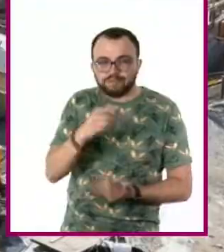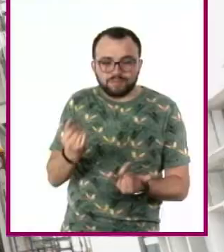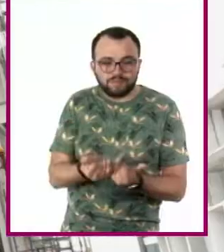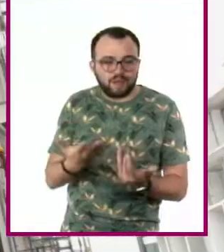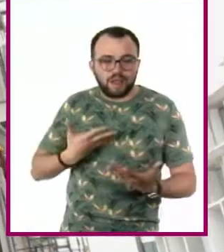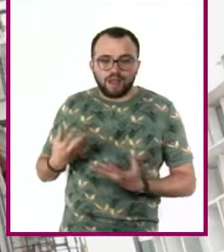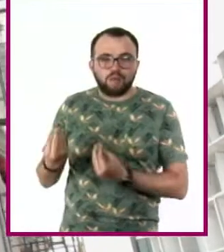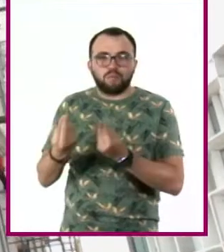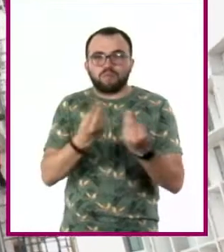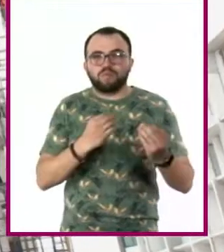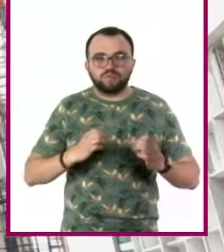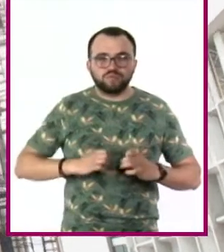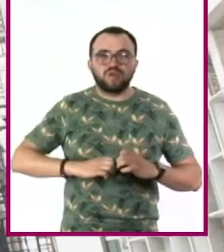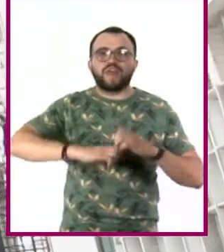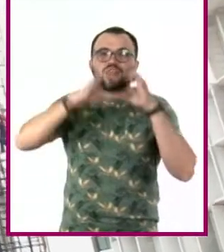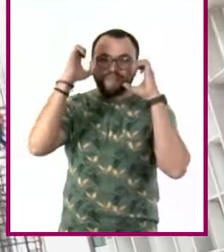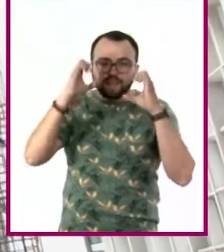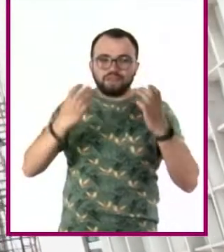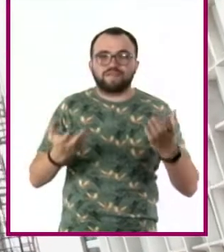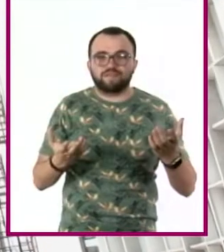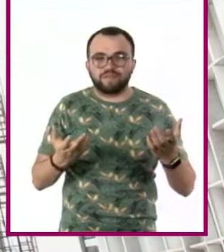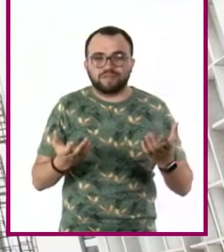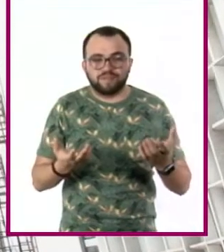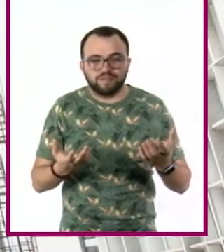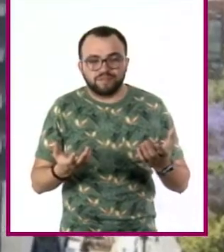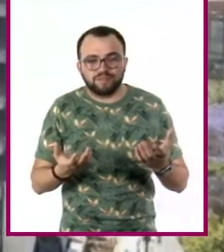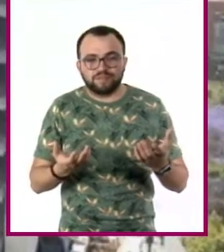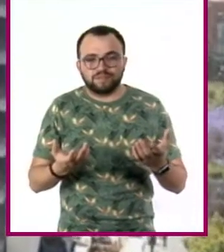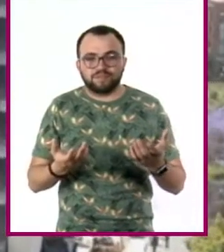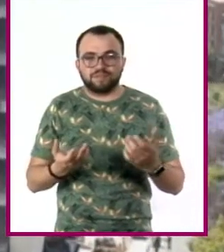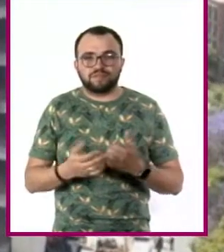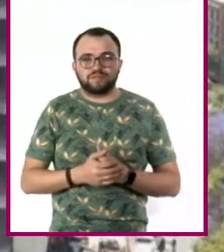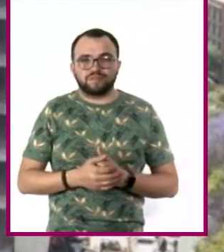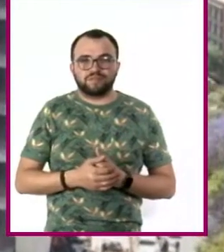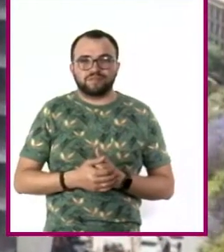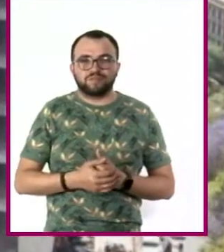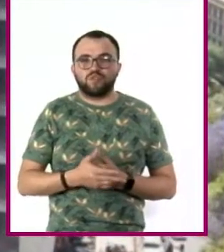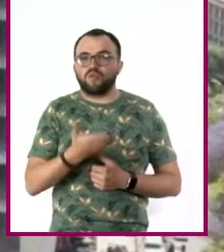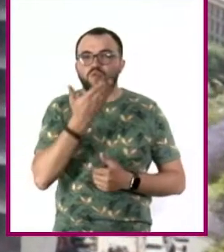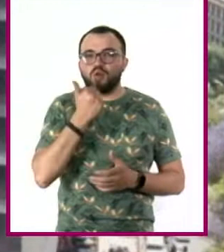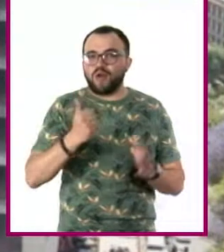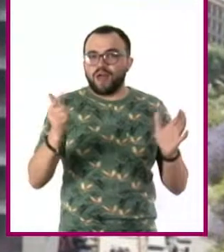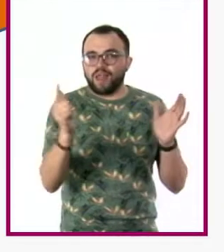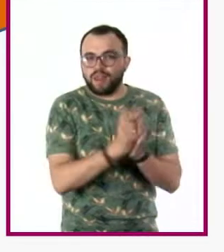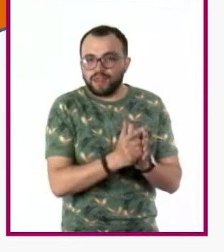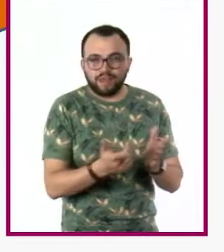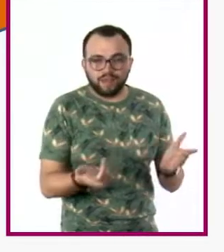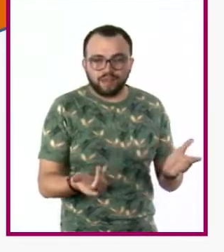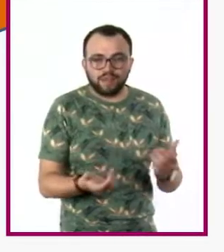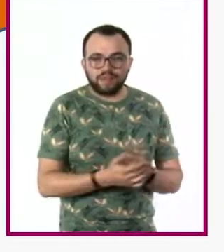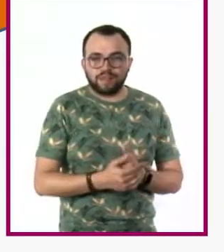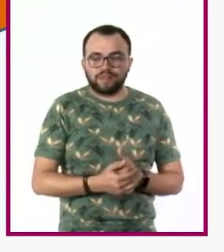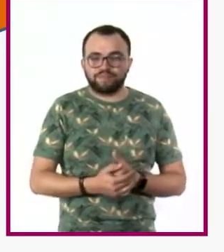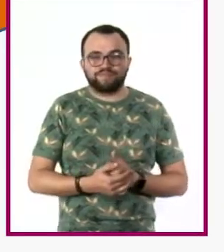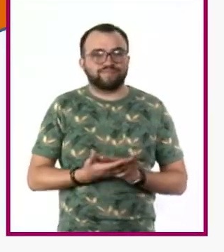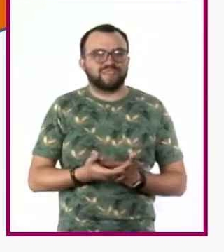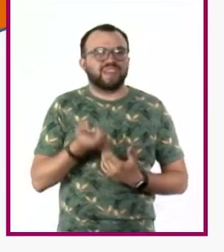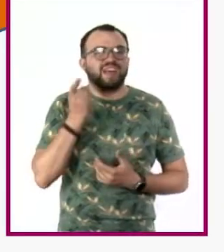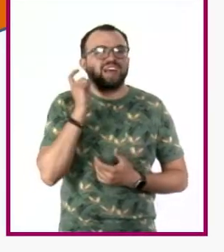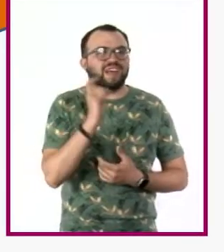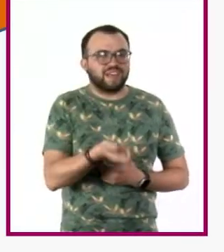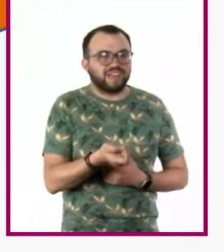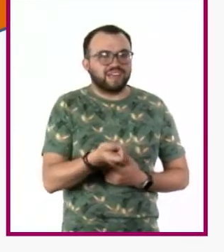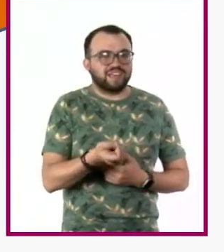muchos edificios y construcciones precisamente ilegales, etc. O sea, ¿qué es seguridad